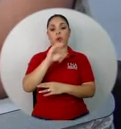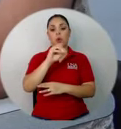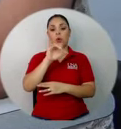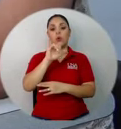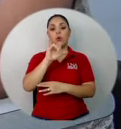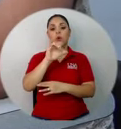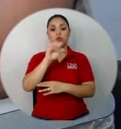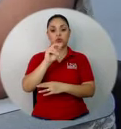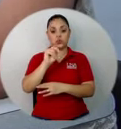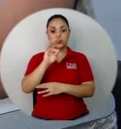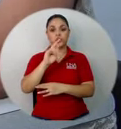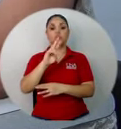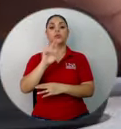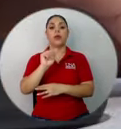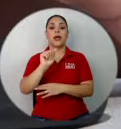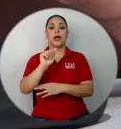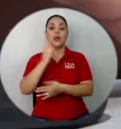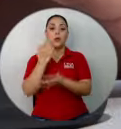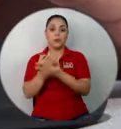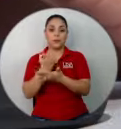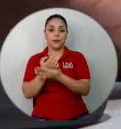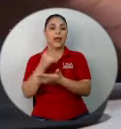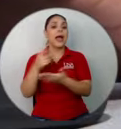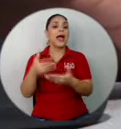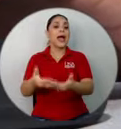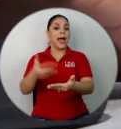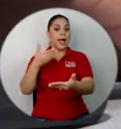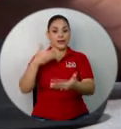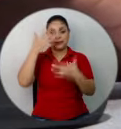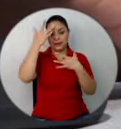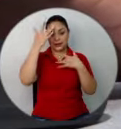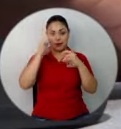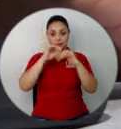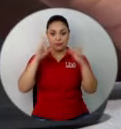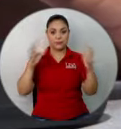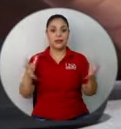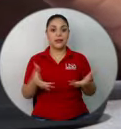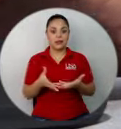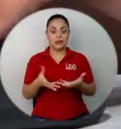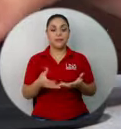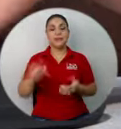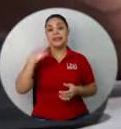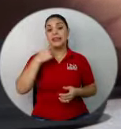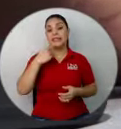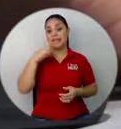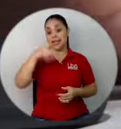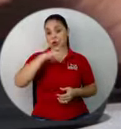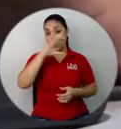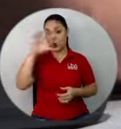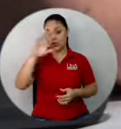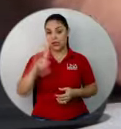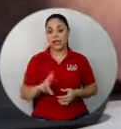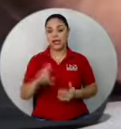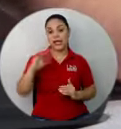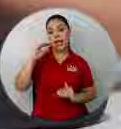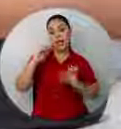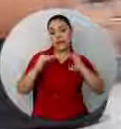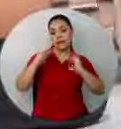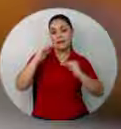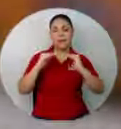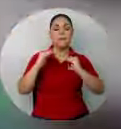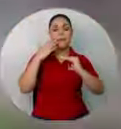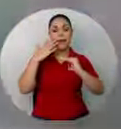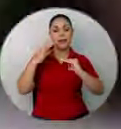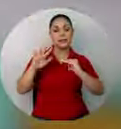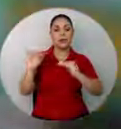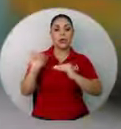esto antes de entrar a la pandemia, que estamos hablando que el caso de Costa Rica se está poniendo en un